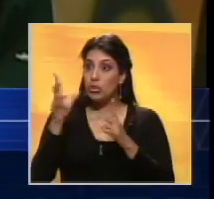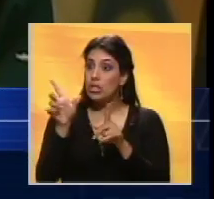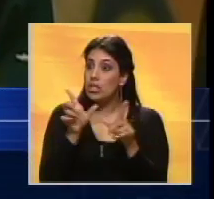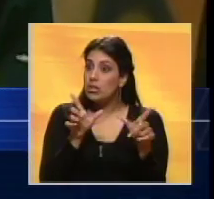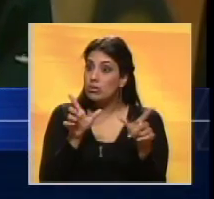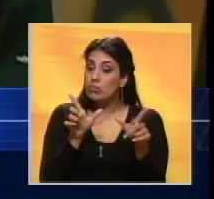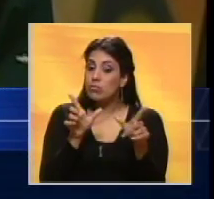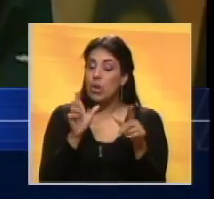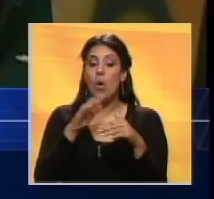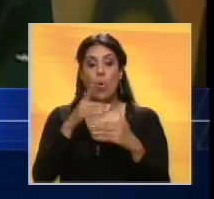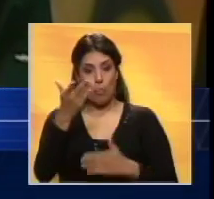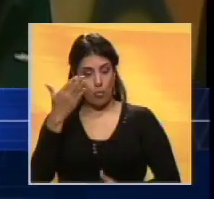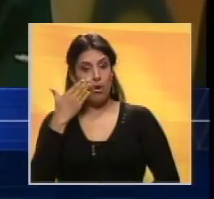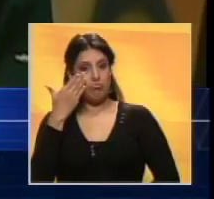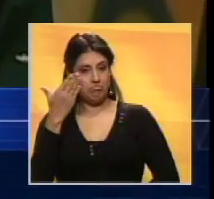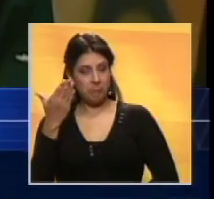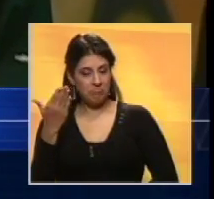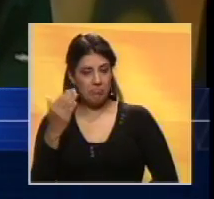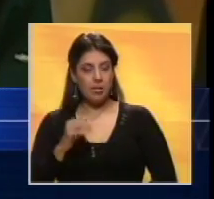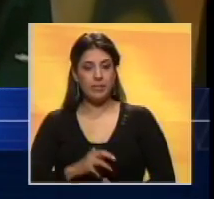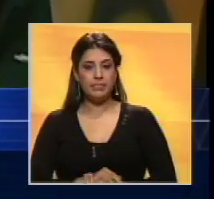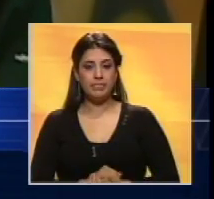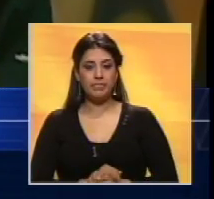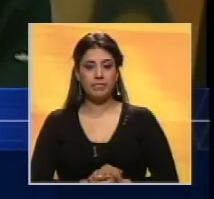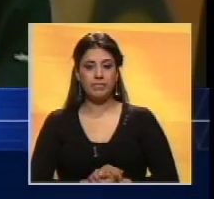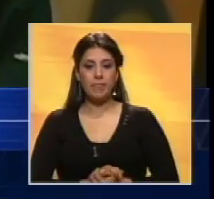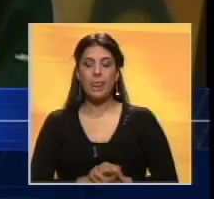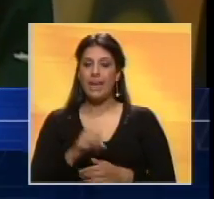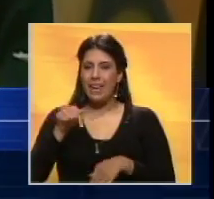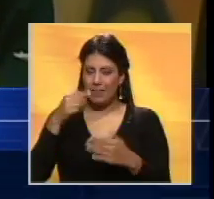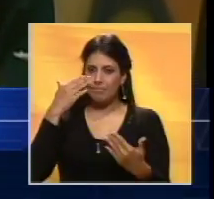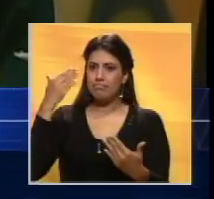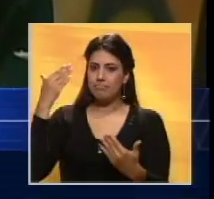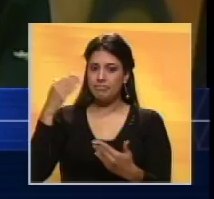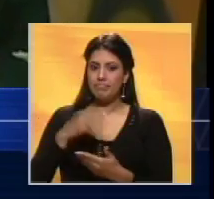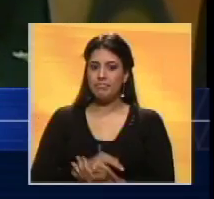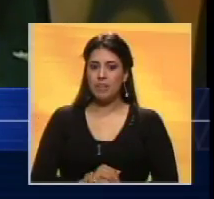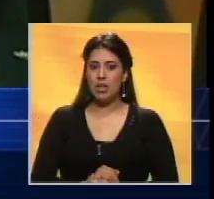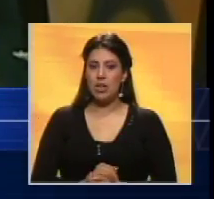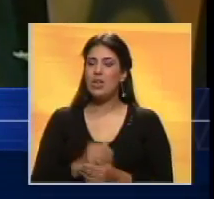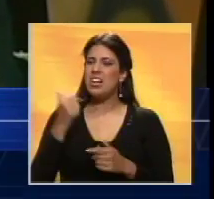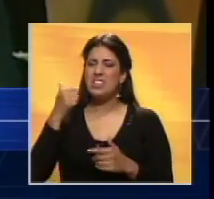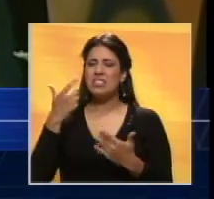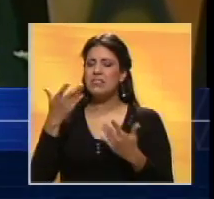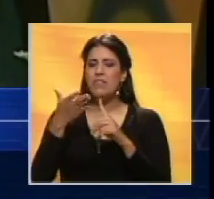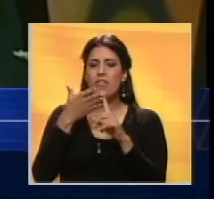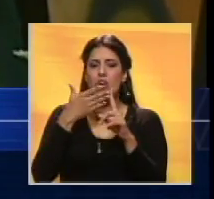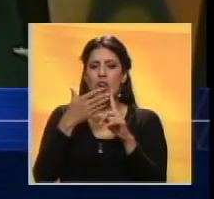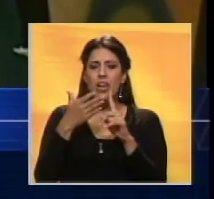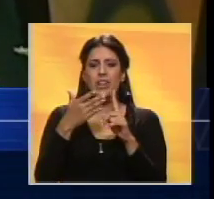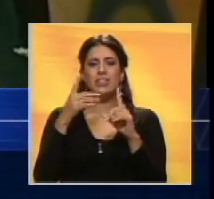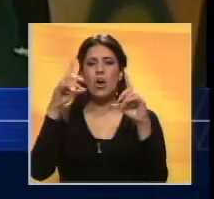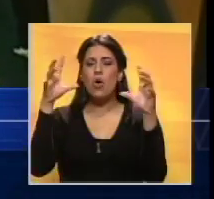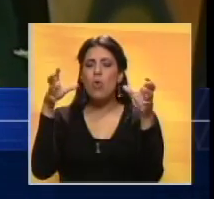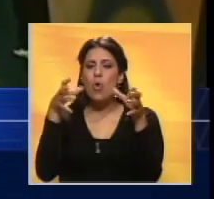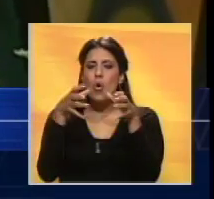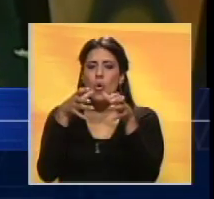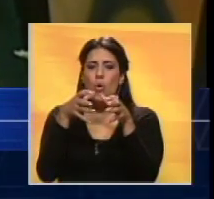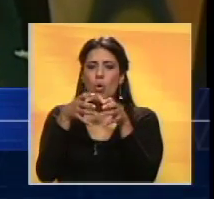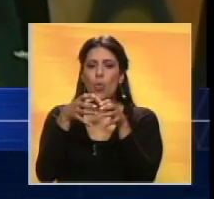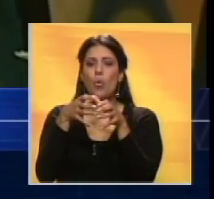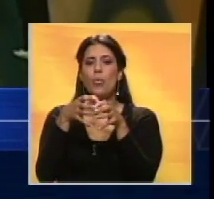dispuestos, podrán ver, ahí están, esto es un